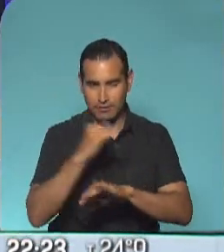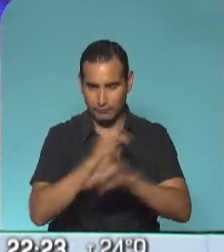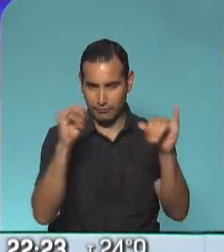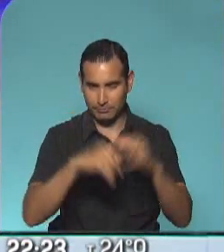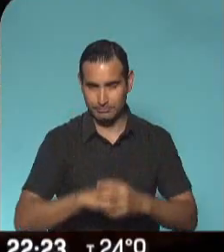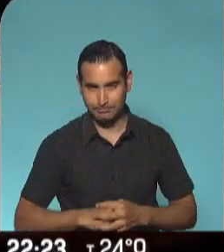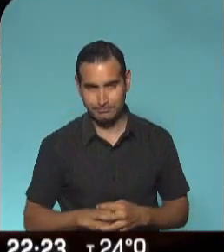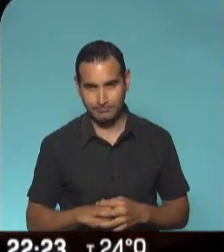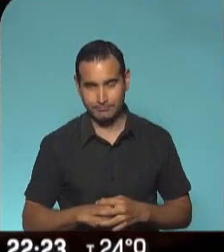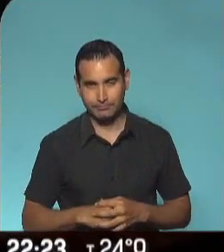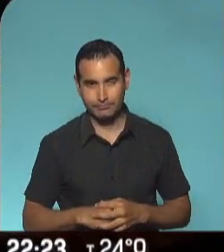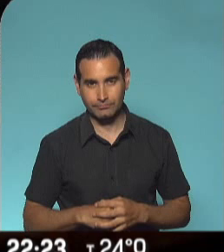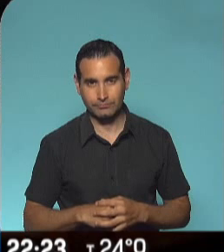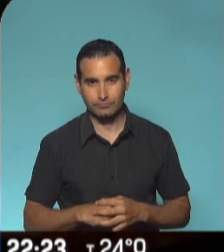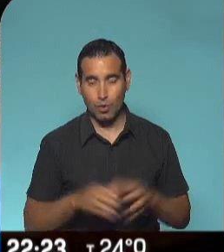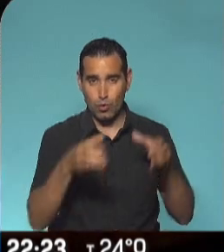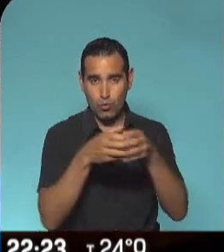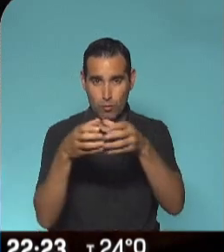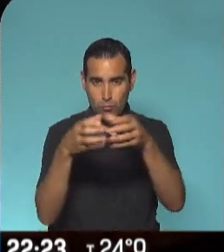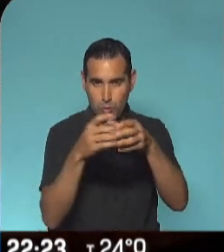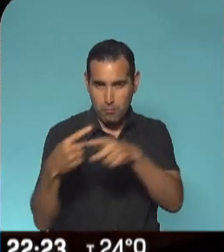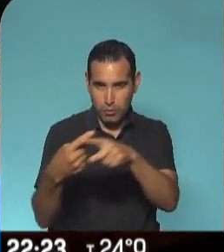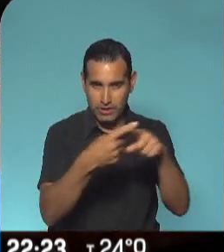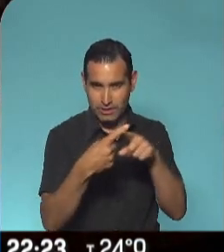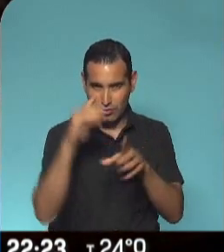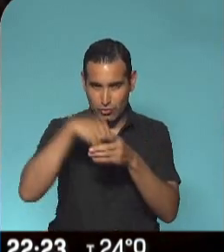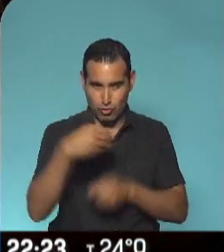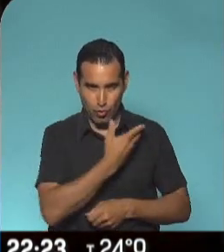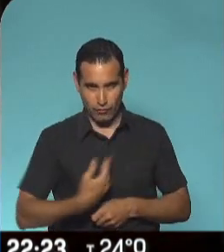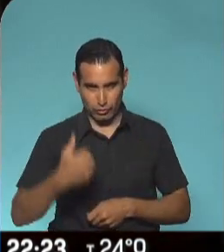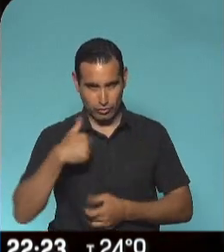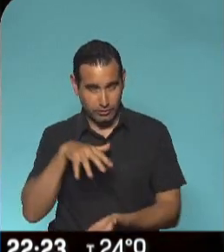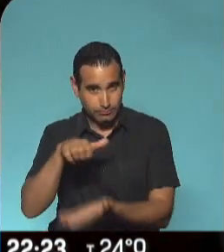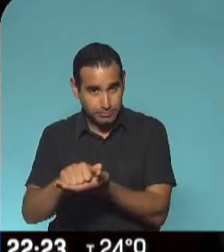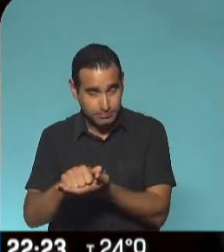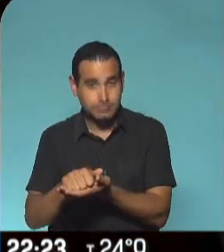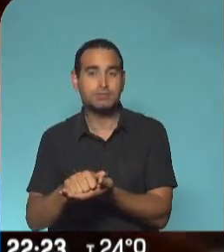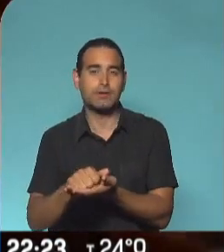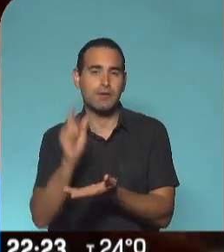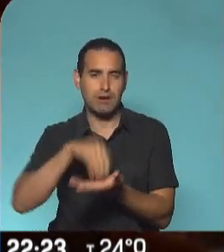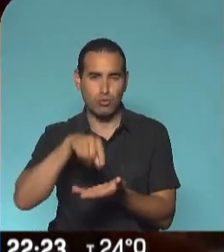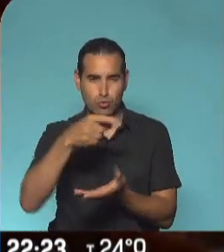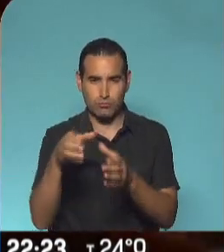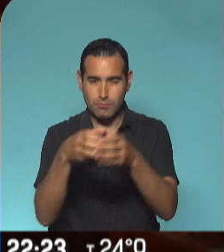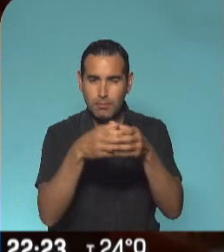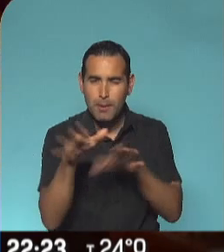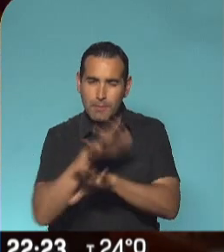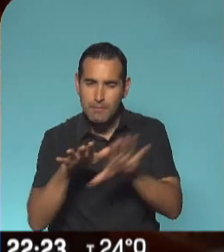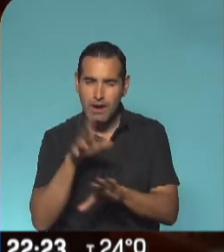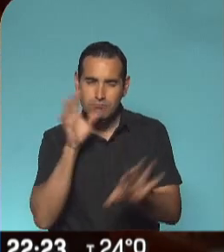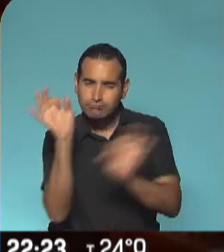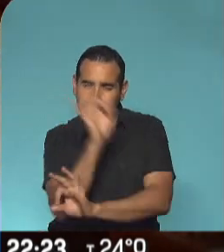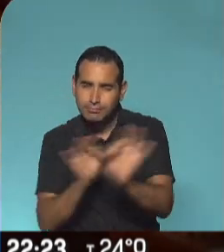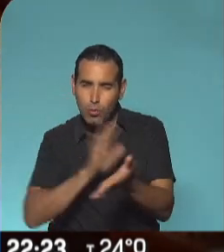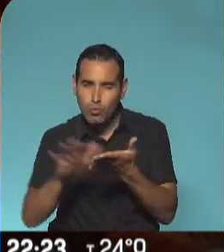informe. Las fuerzas políticas que integran el gobierno de facto en Bolivia y sus diversos apoyos institucionales preparan una nueva estrategia